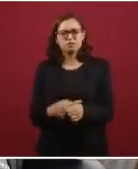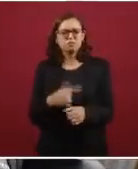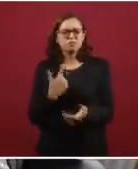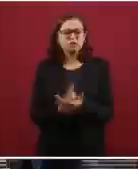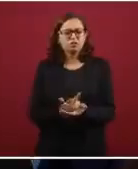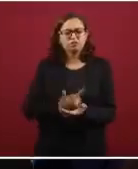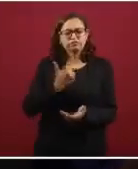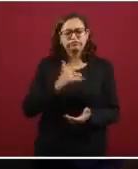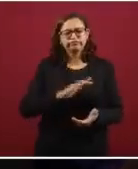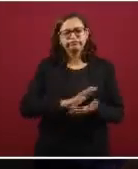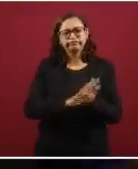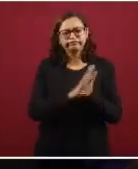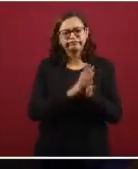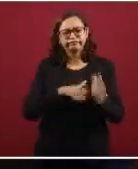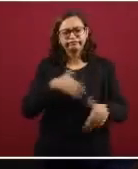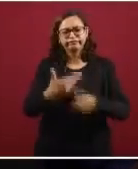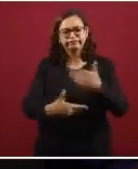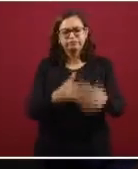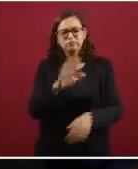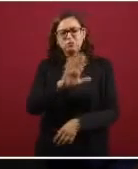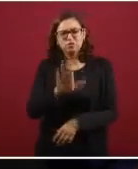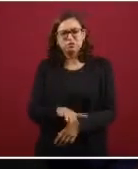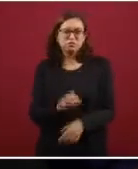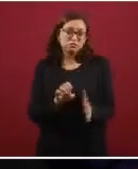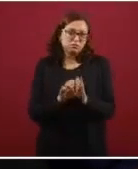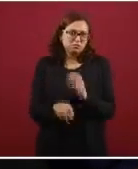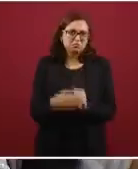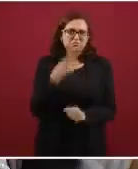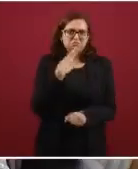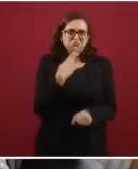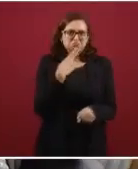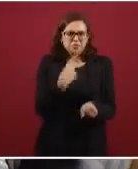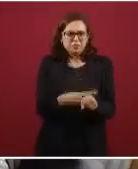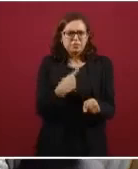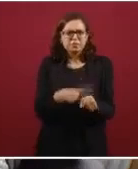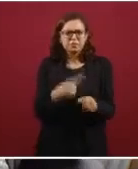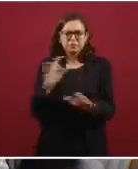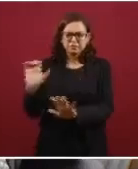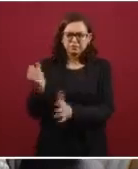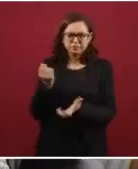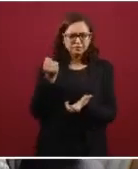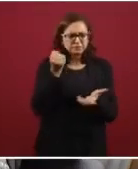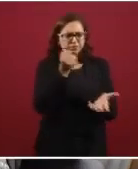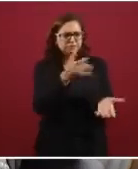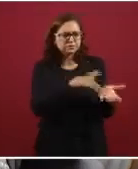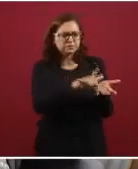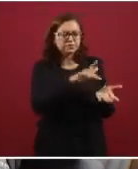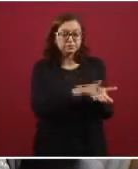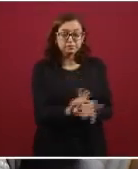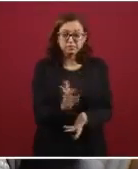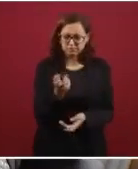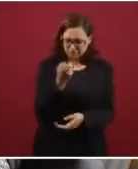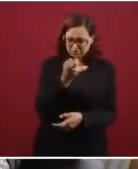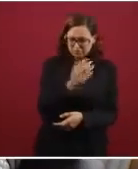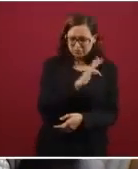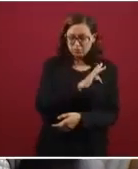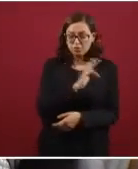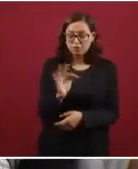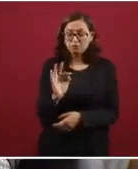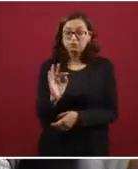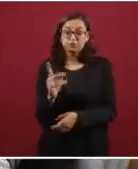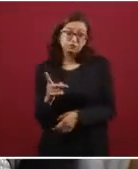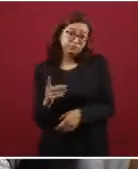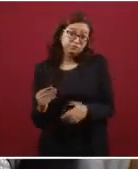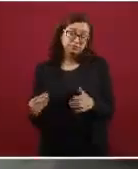crónico-degenerativas como la diabetes. ¿A usted cómo sugeriría que se dirigieran estos recursos en caso de que pues, se llevara a cabo